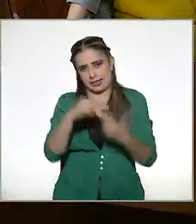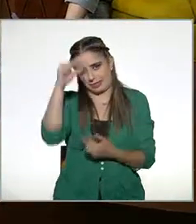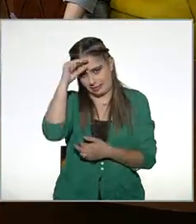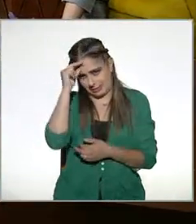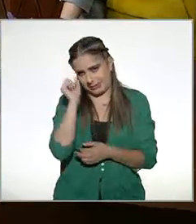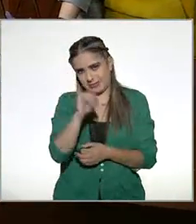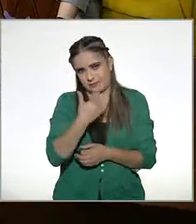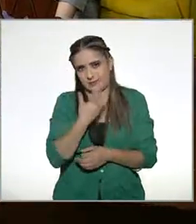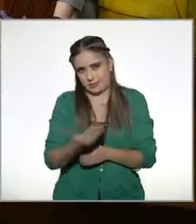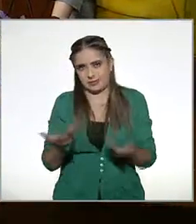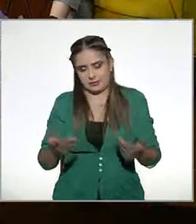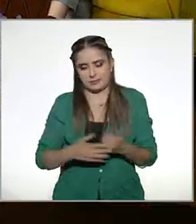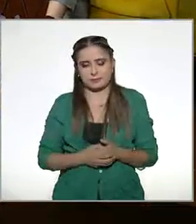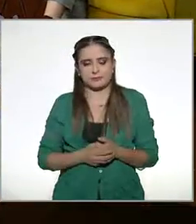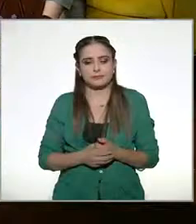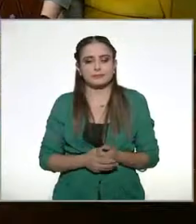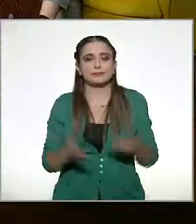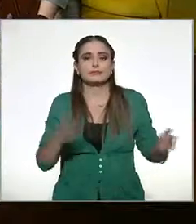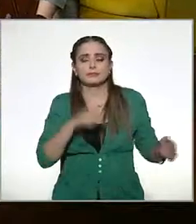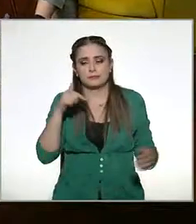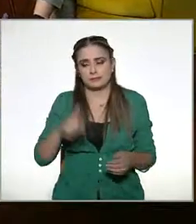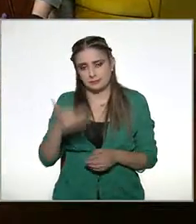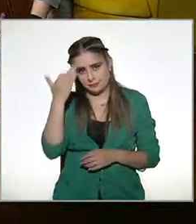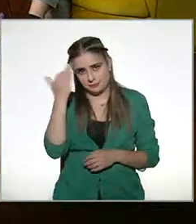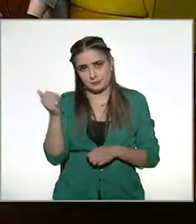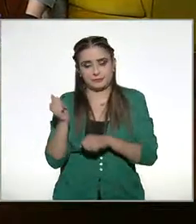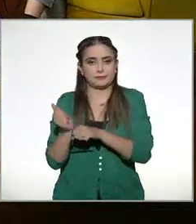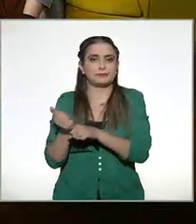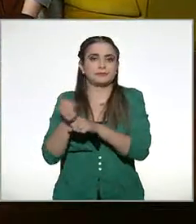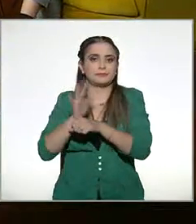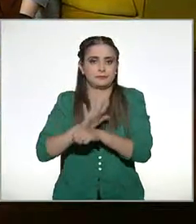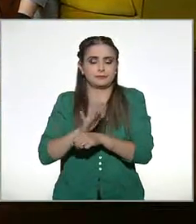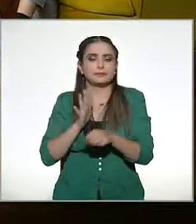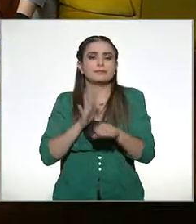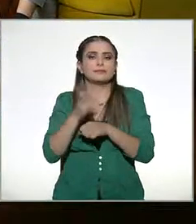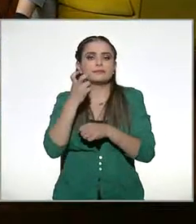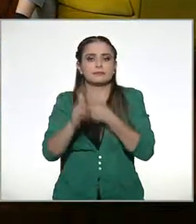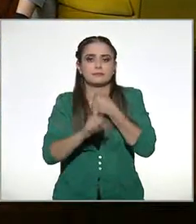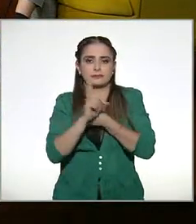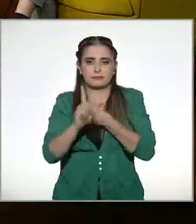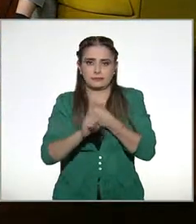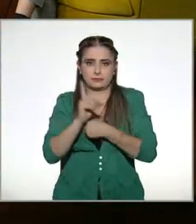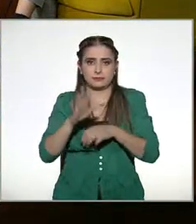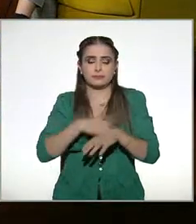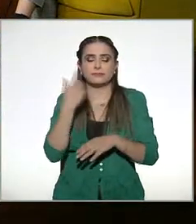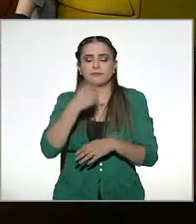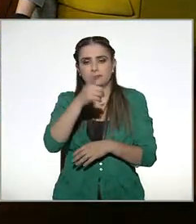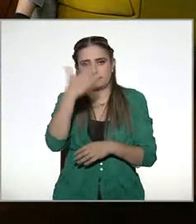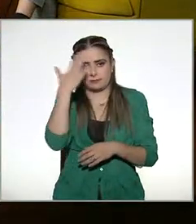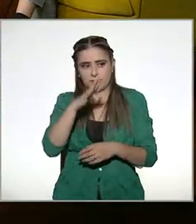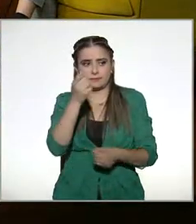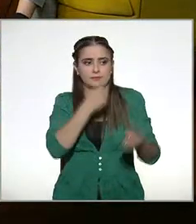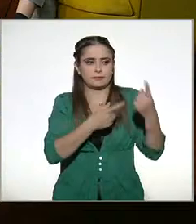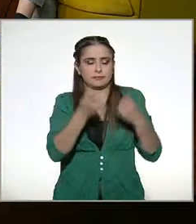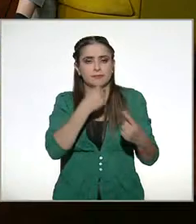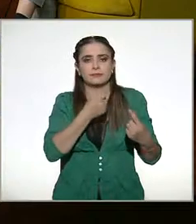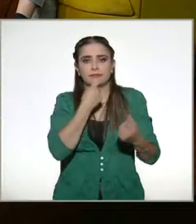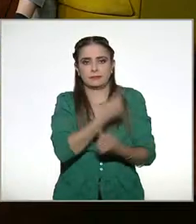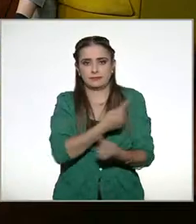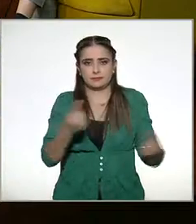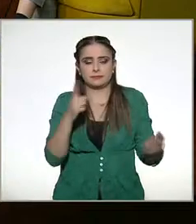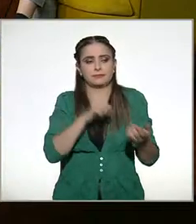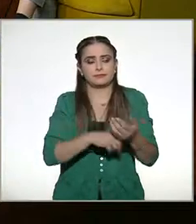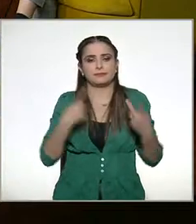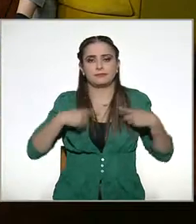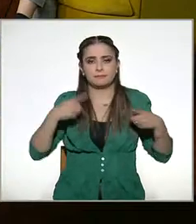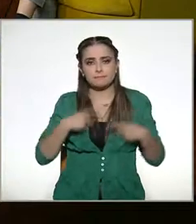pandemia qué efectos qué repercusiones está teniendo en los niños porque si de por sí estamos hablando que somos seres